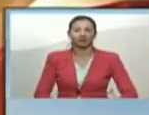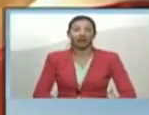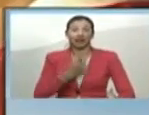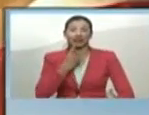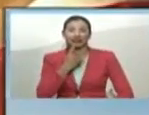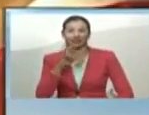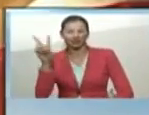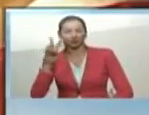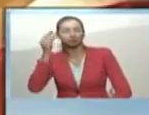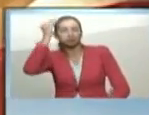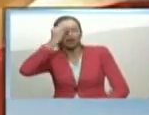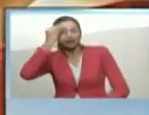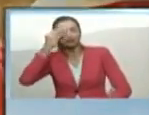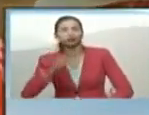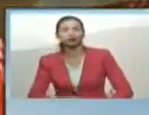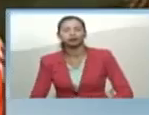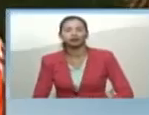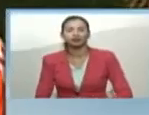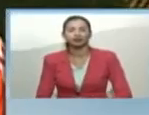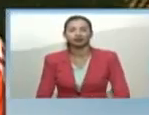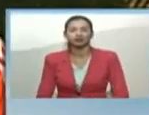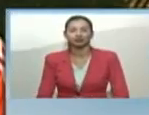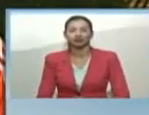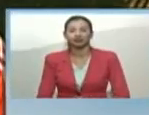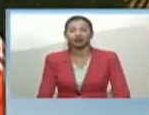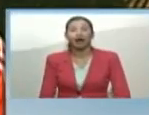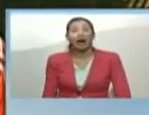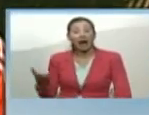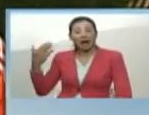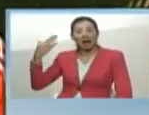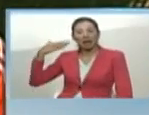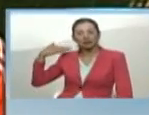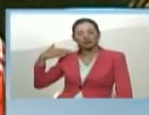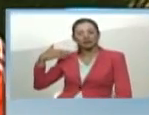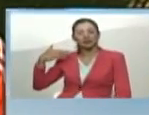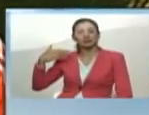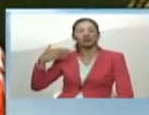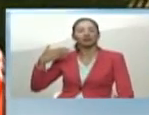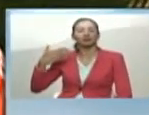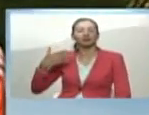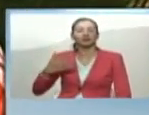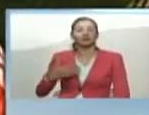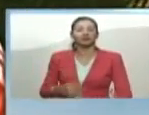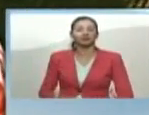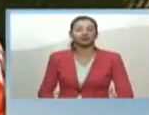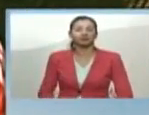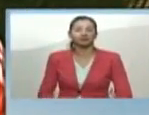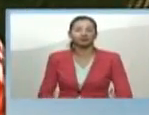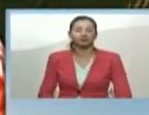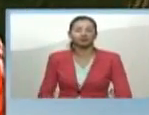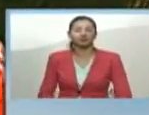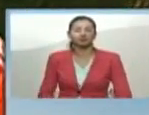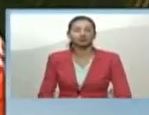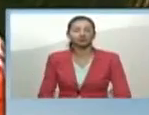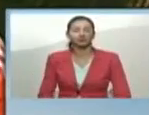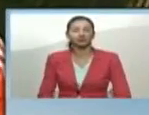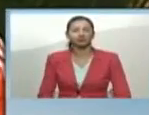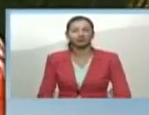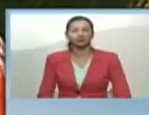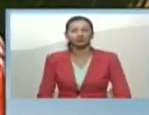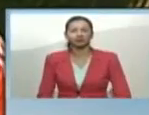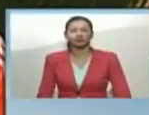hay cosas que debimos haber hecho y por diversas